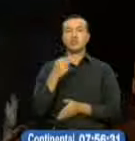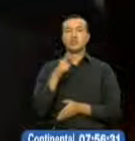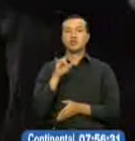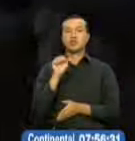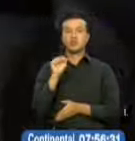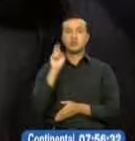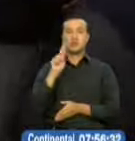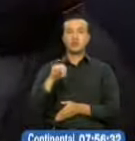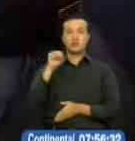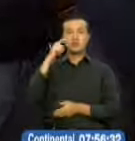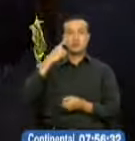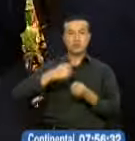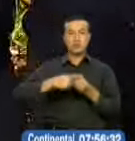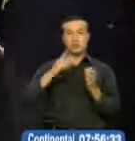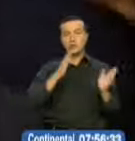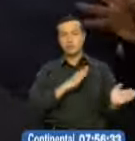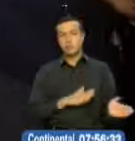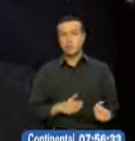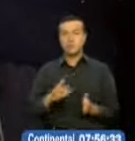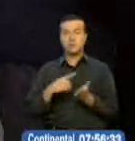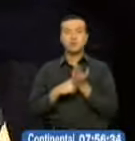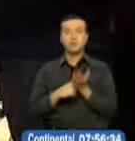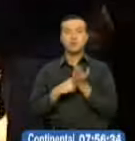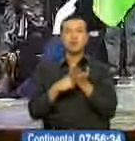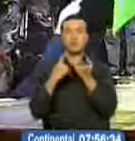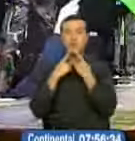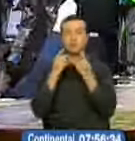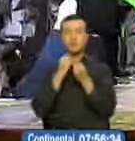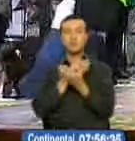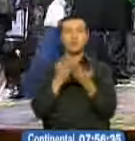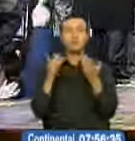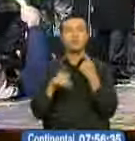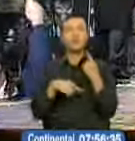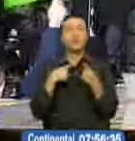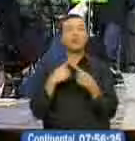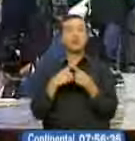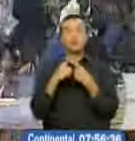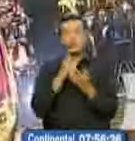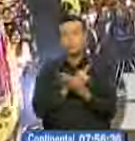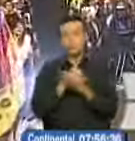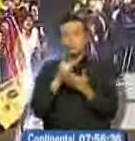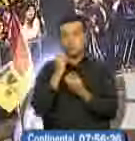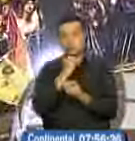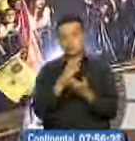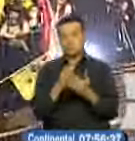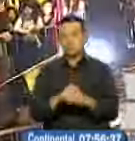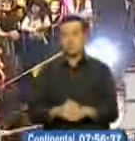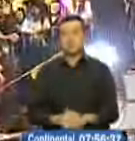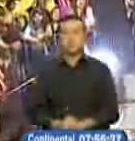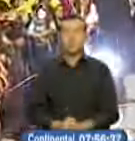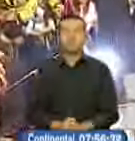norte de Quito. Los pormenores de este encuentro serán anunciados de manera oficial durante esta semana.